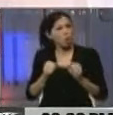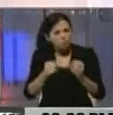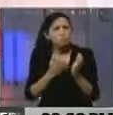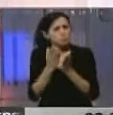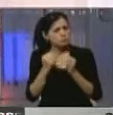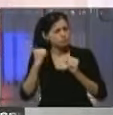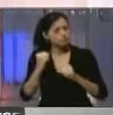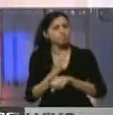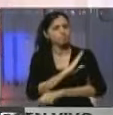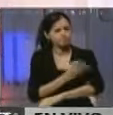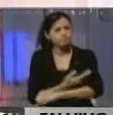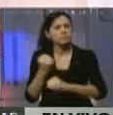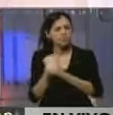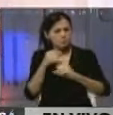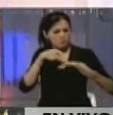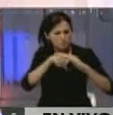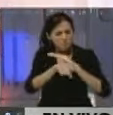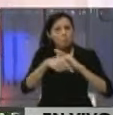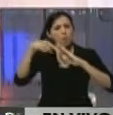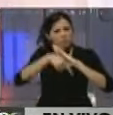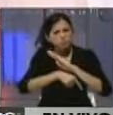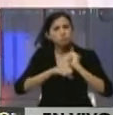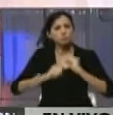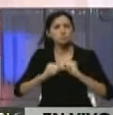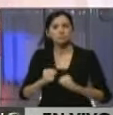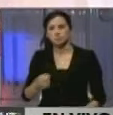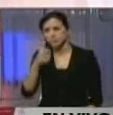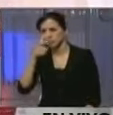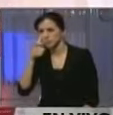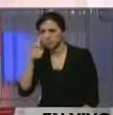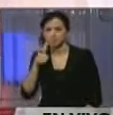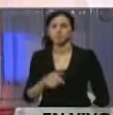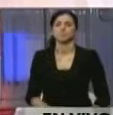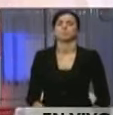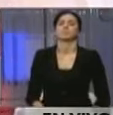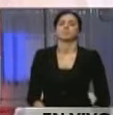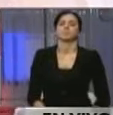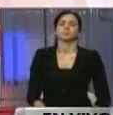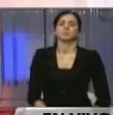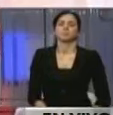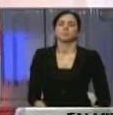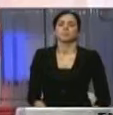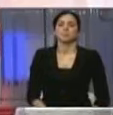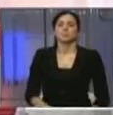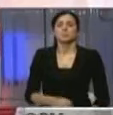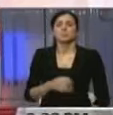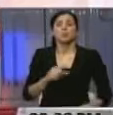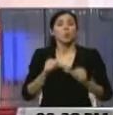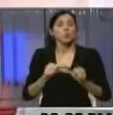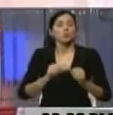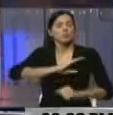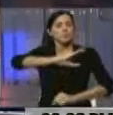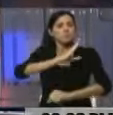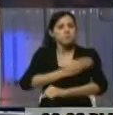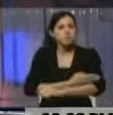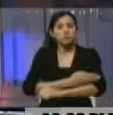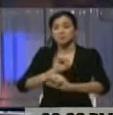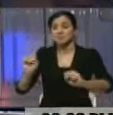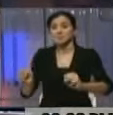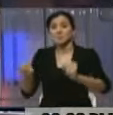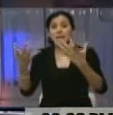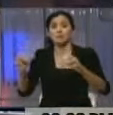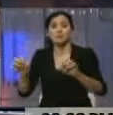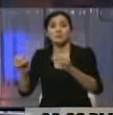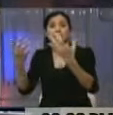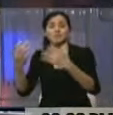Contreras. Vaya a fondo, duro, en esta gran misión, seguir fortaleciendo recuperando